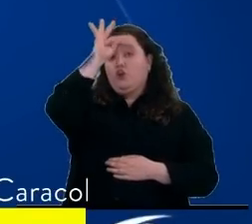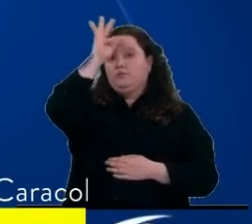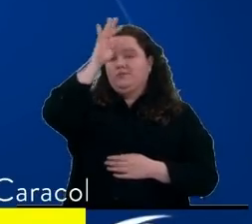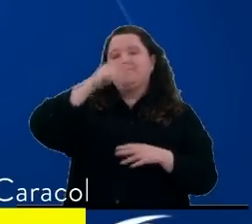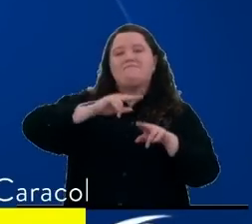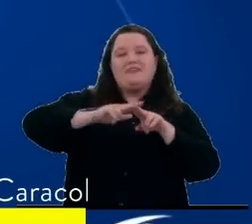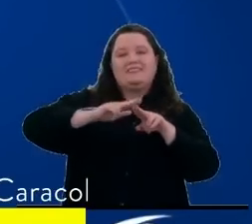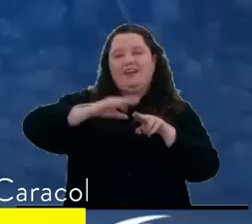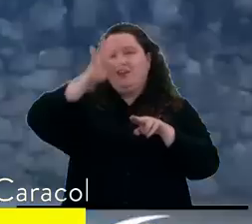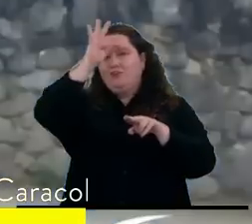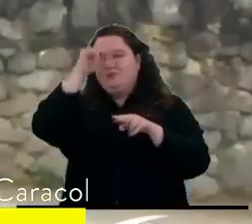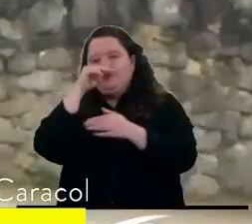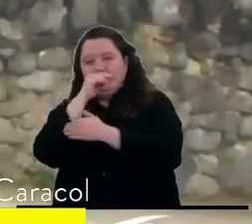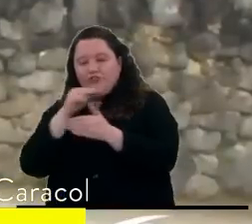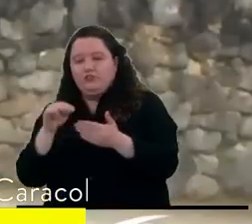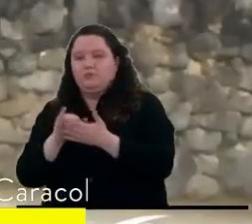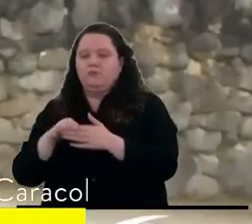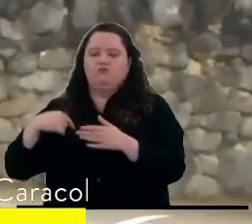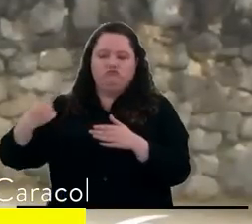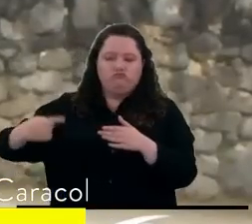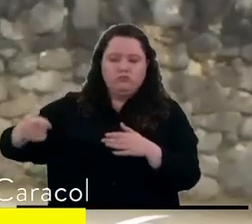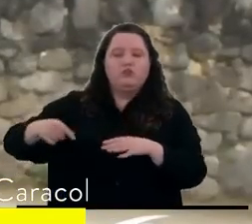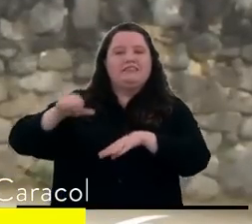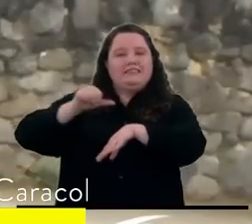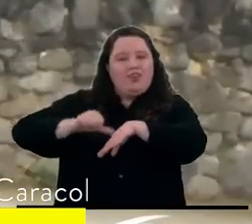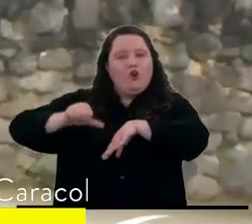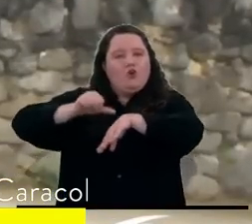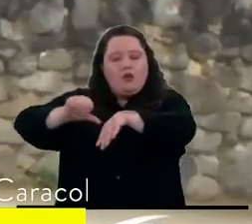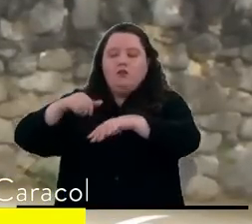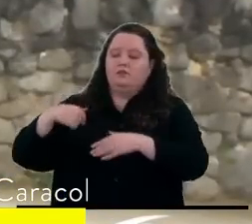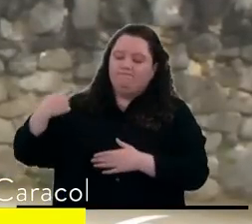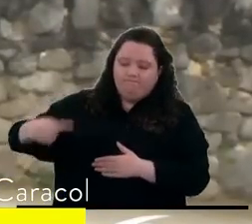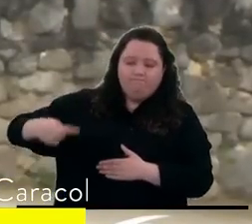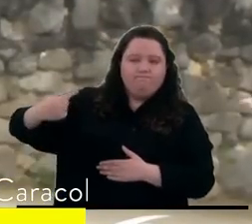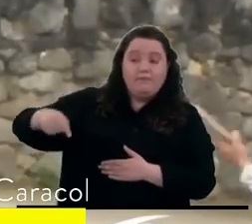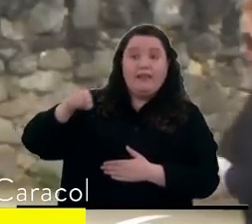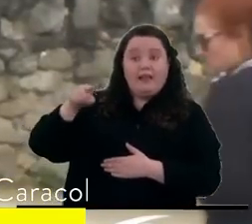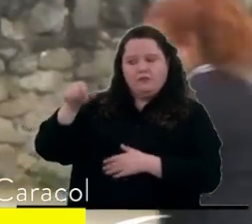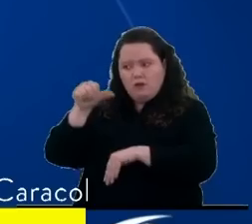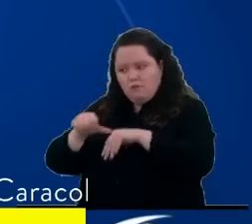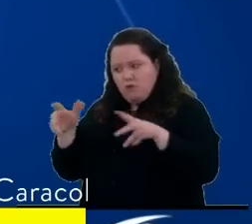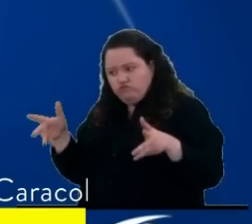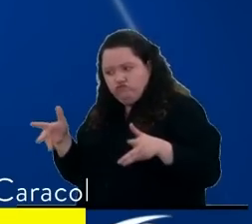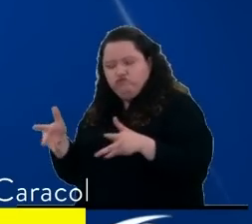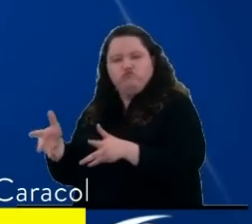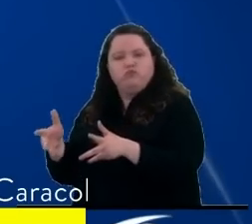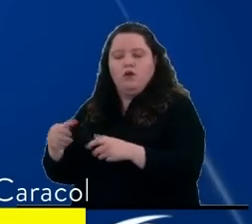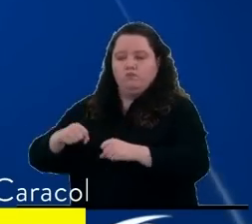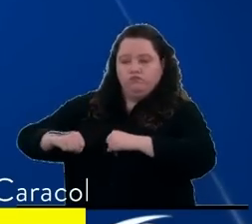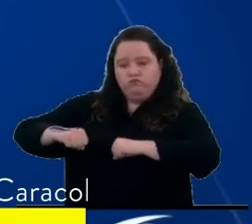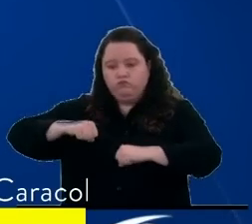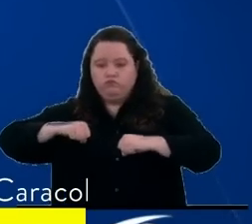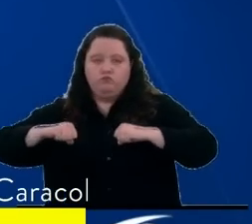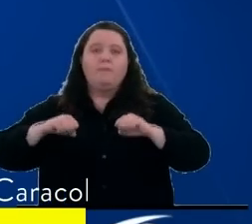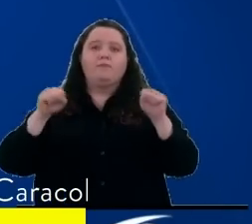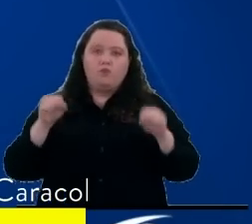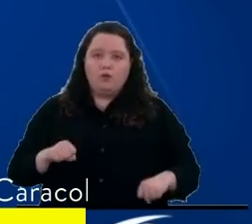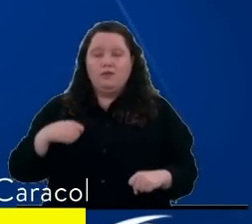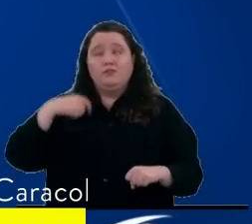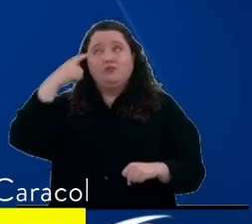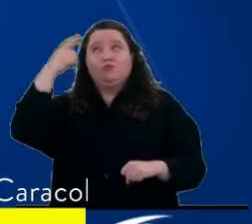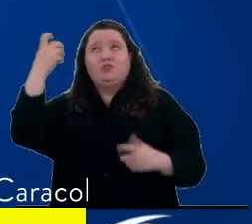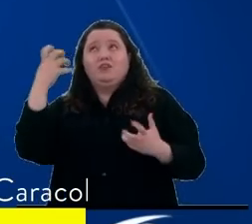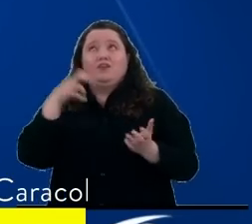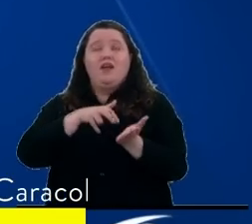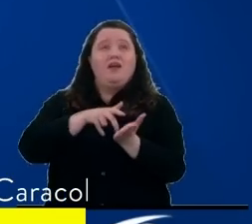Manizales, Edwin Andrés es sometido a constantes cirugías, operaciones que le contribuyen a mejorar la movilidad y mantener el sueño de